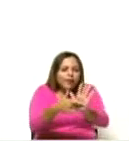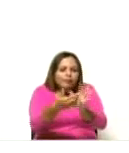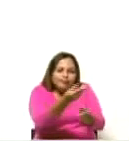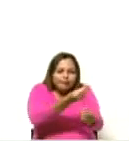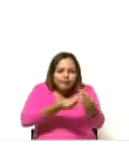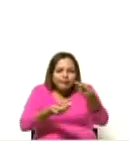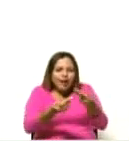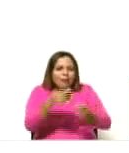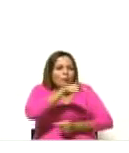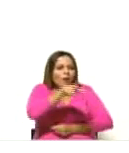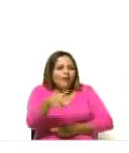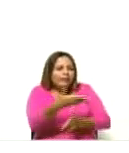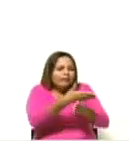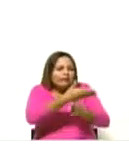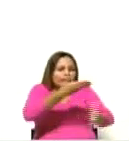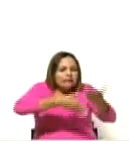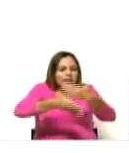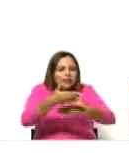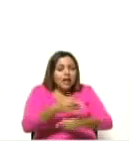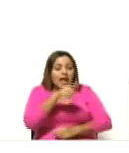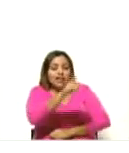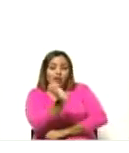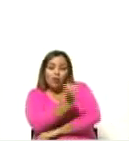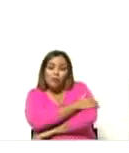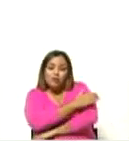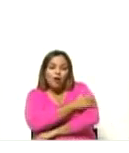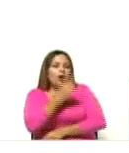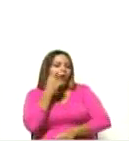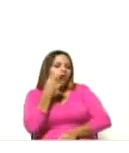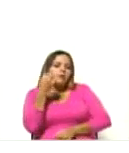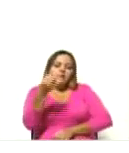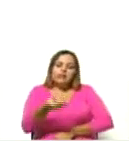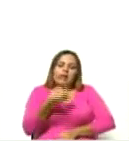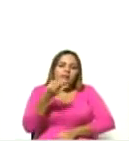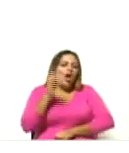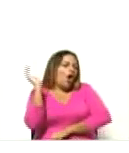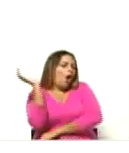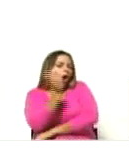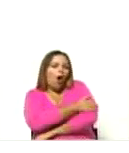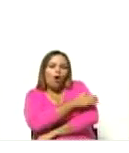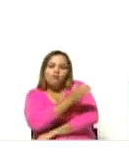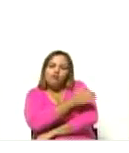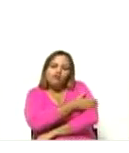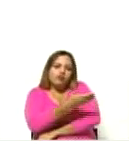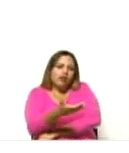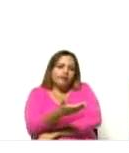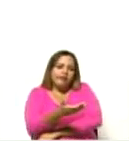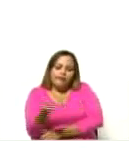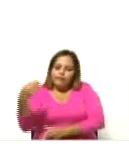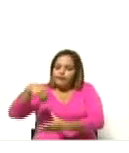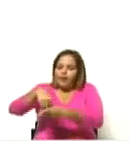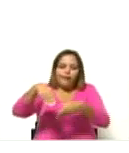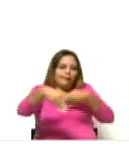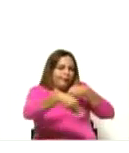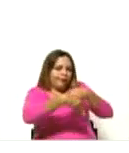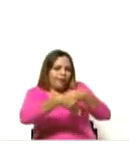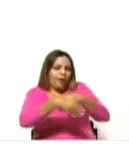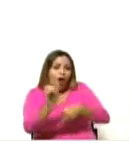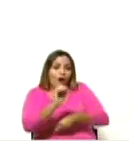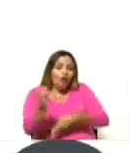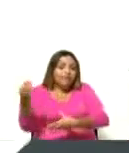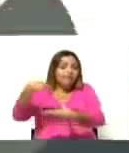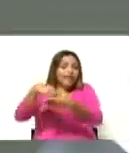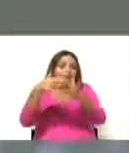la población. Esta es una oposición que se acostumbró a hacer oposición desde las redes o desde